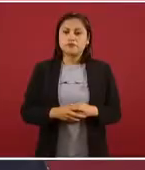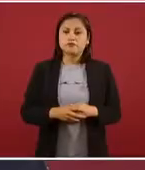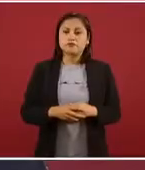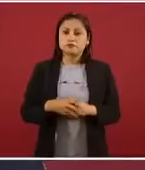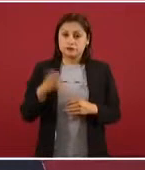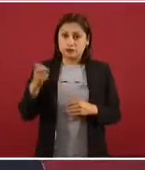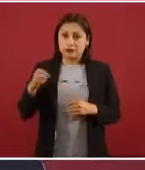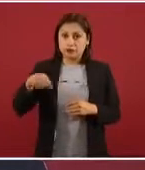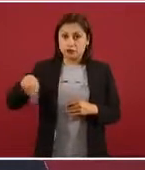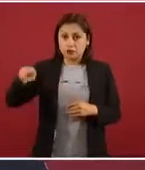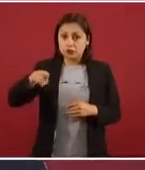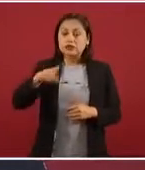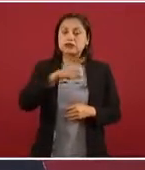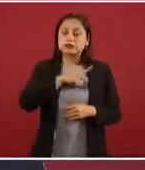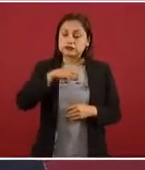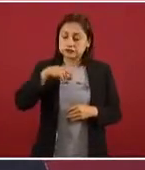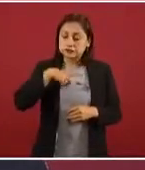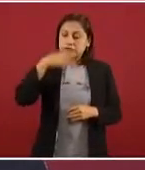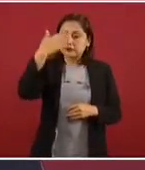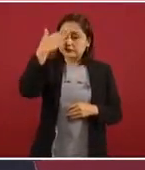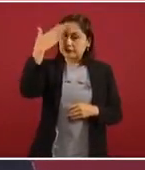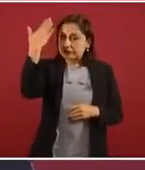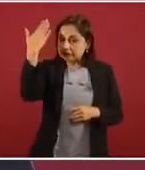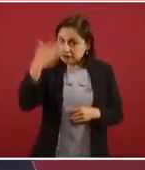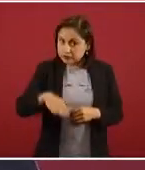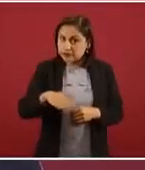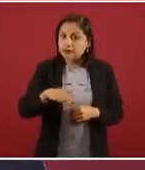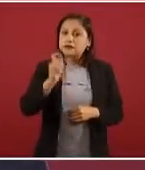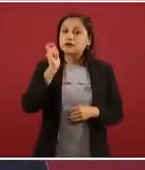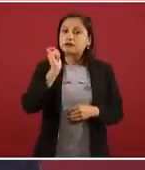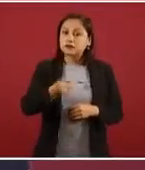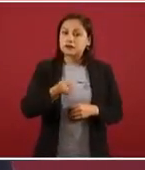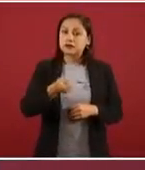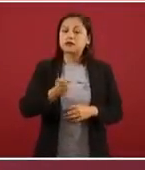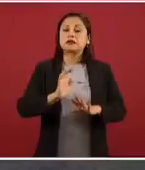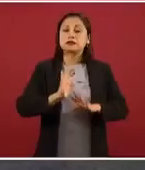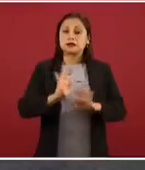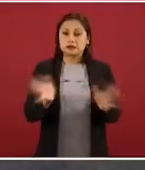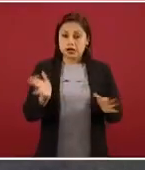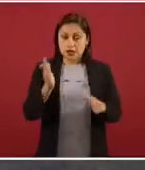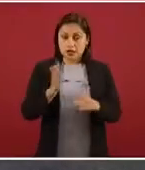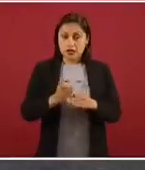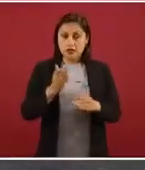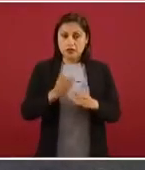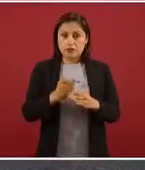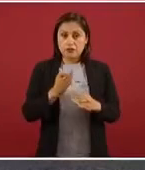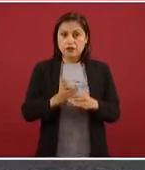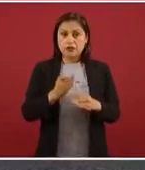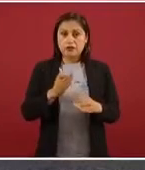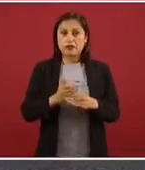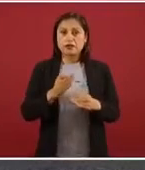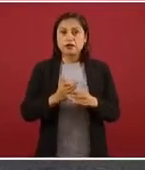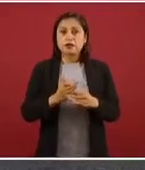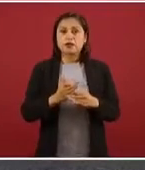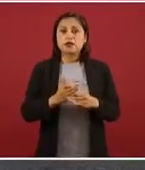muy presente. Se está llevando a cabo la